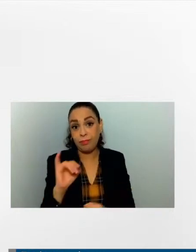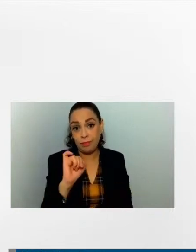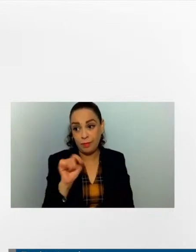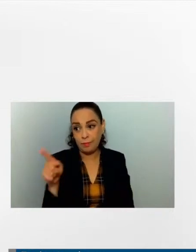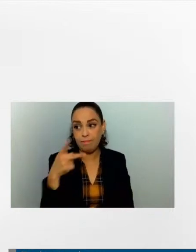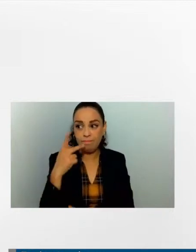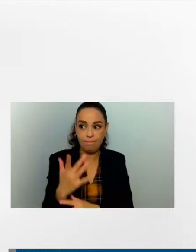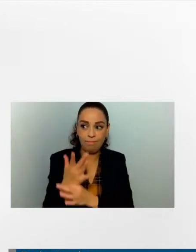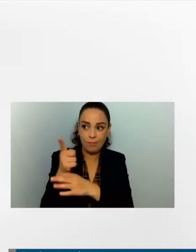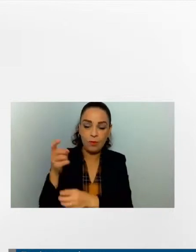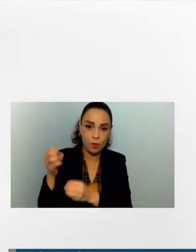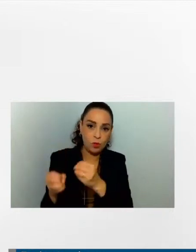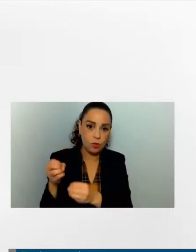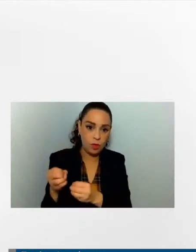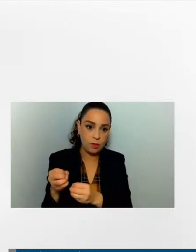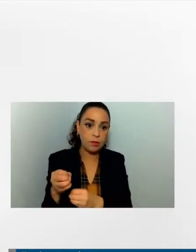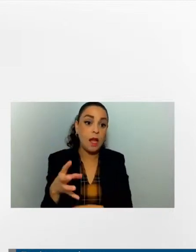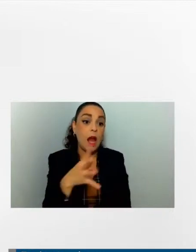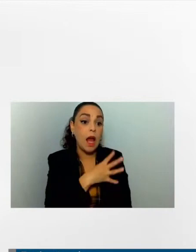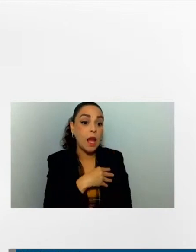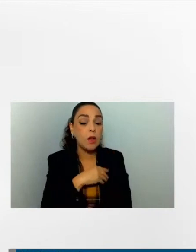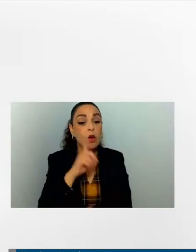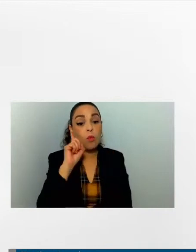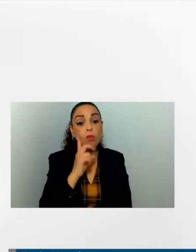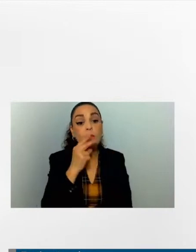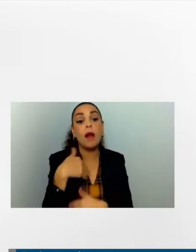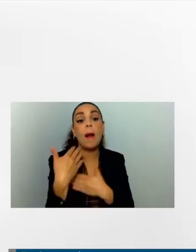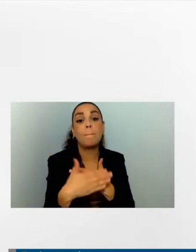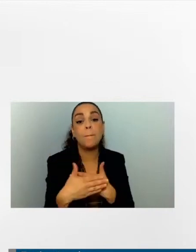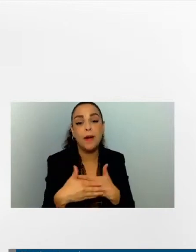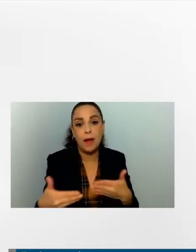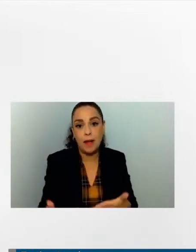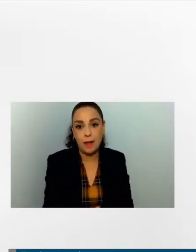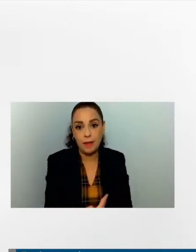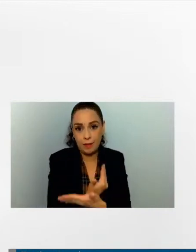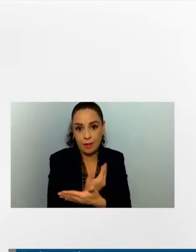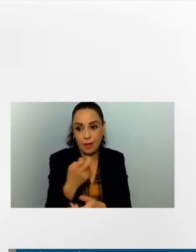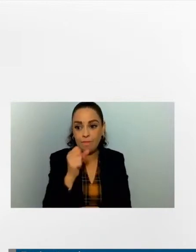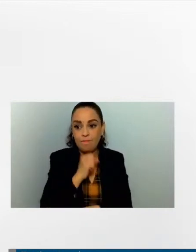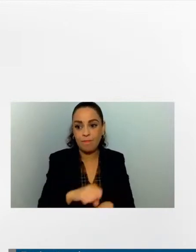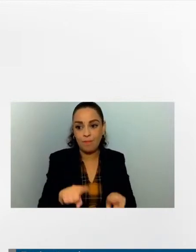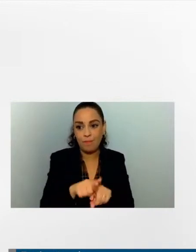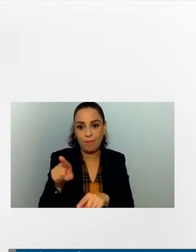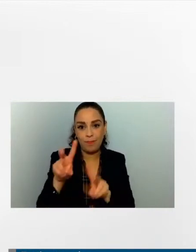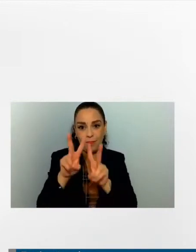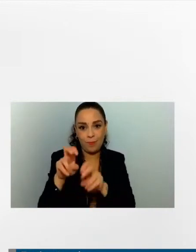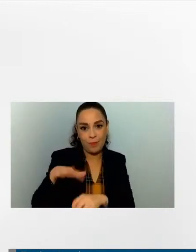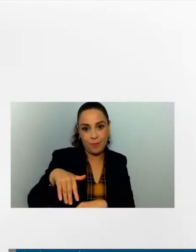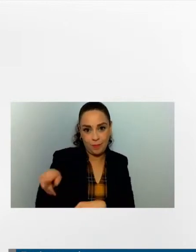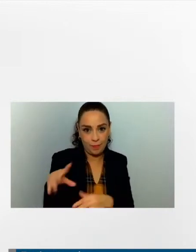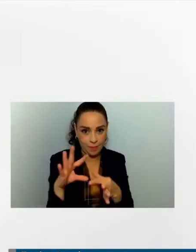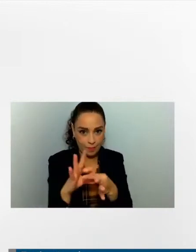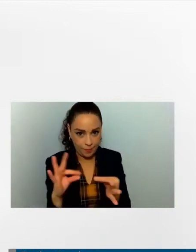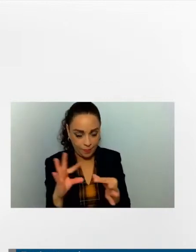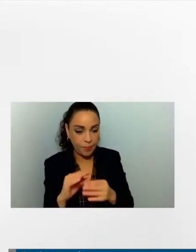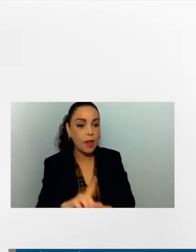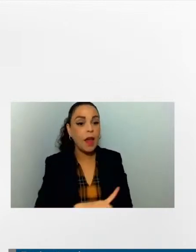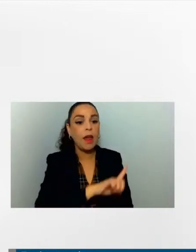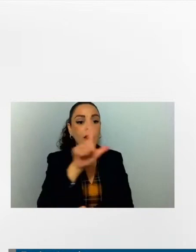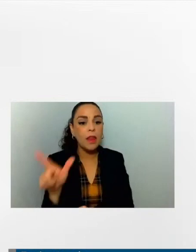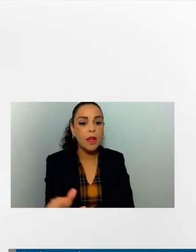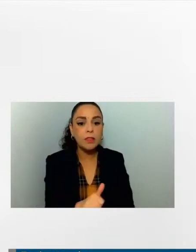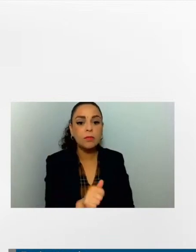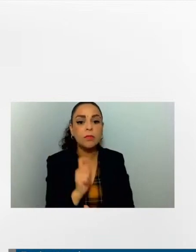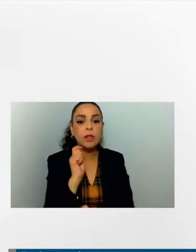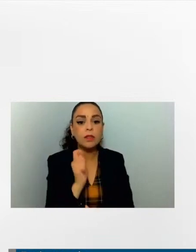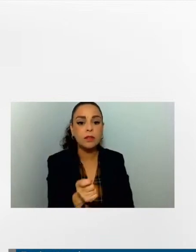o hijas por nacer, ¿no? Que ya nos planteaba cuál es el caso. Después nos seguimos con esta duda que igual nos comentabas tú, Gabriela, sobre